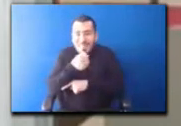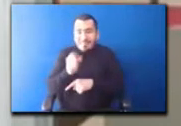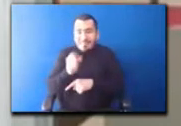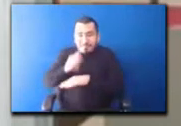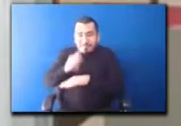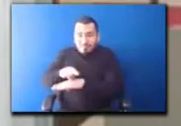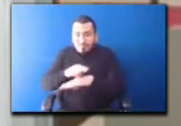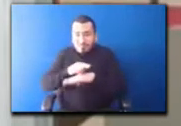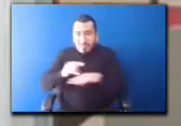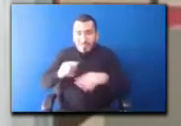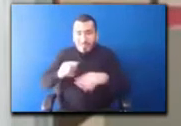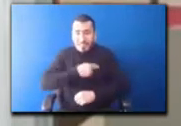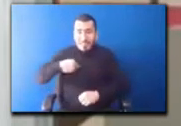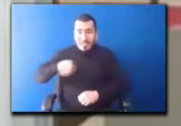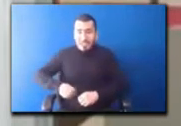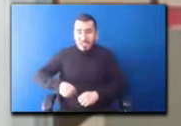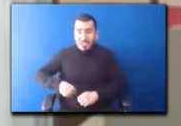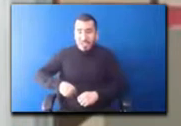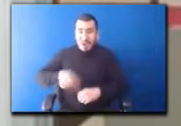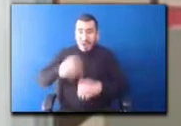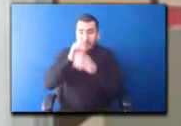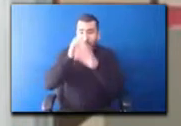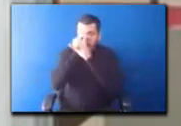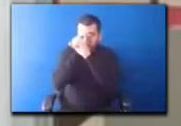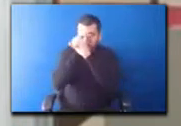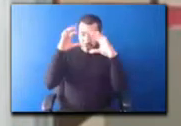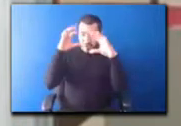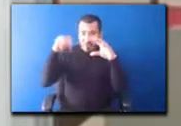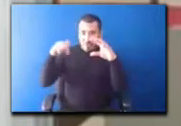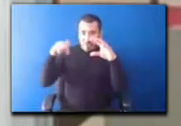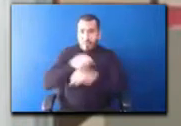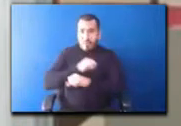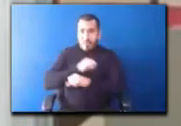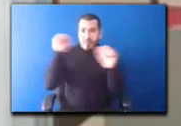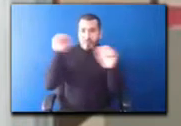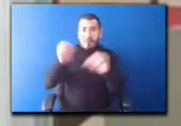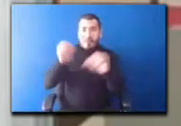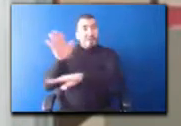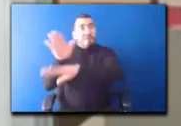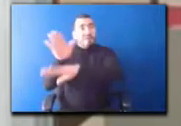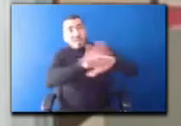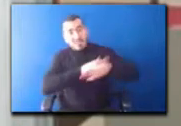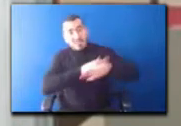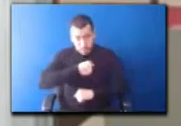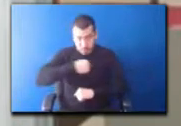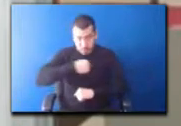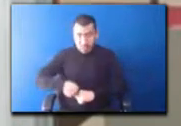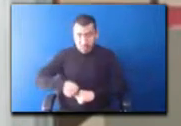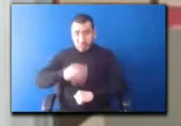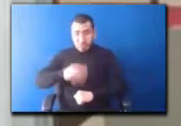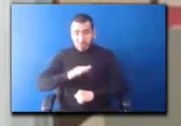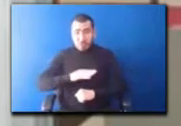China en colocar sanciones a operaciones en blockchain.